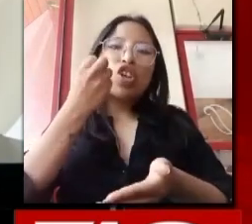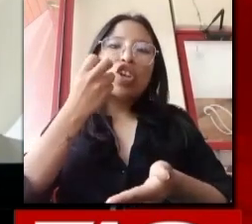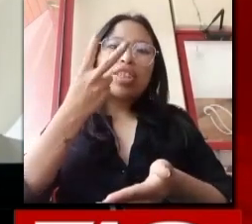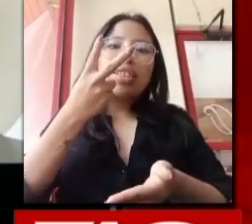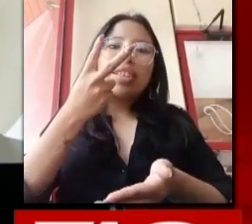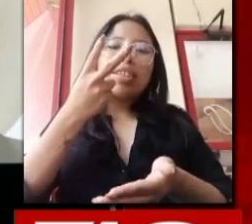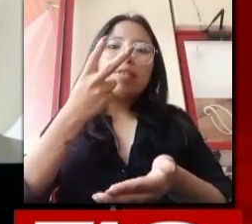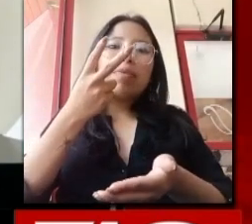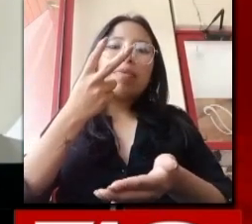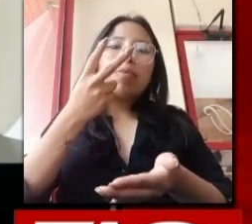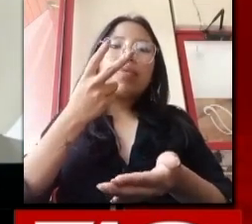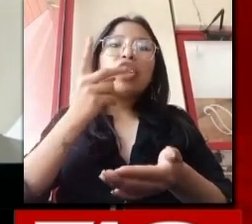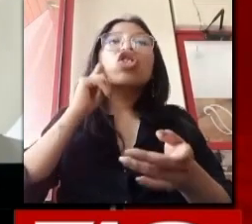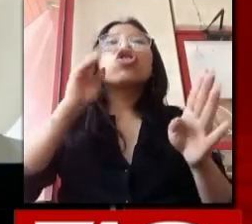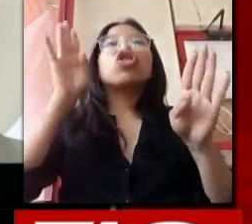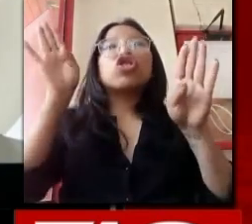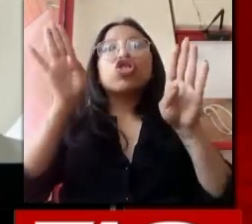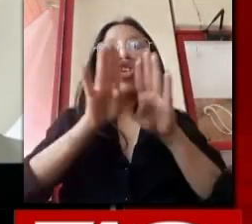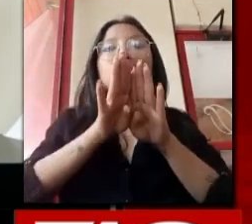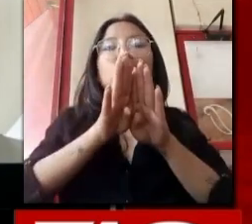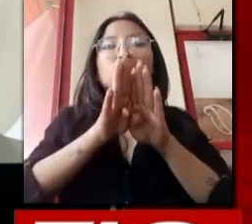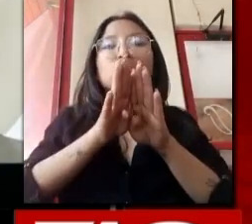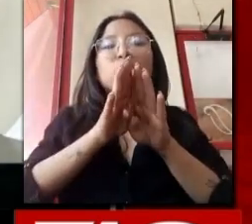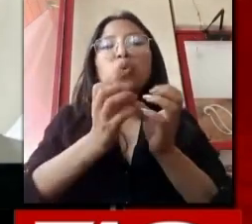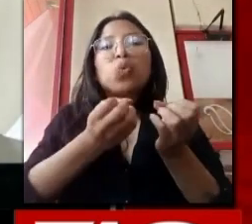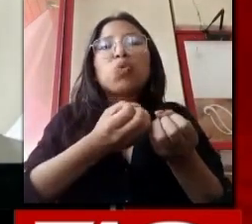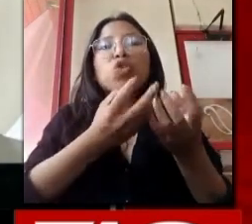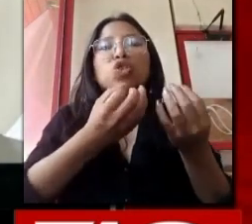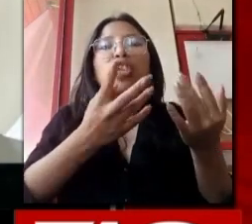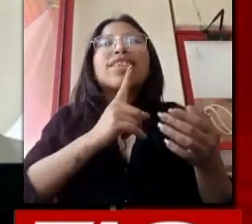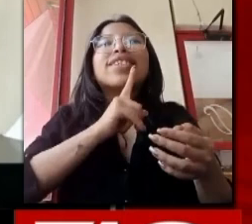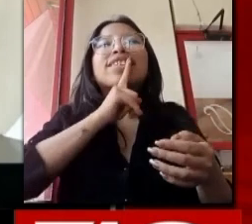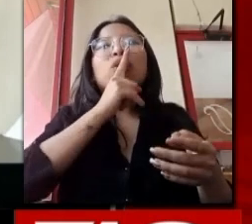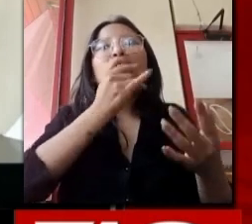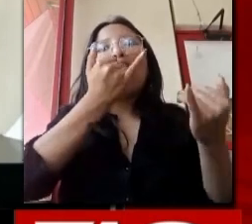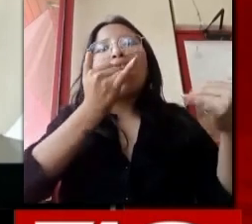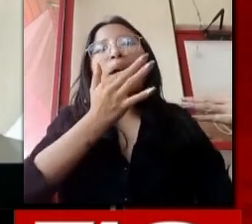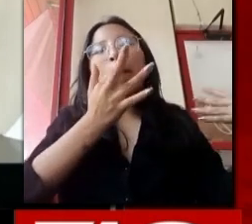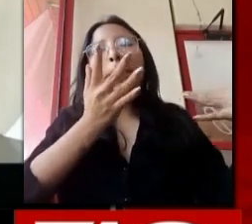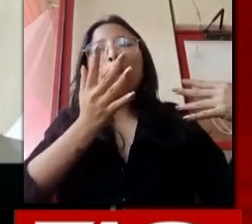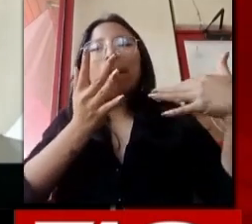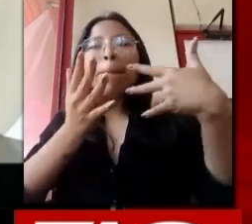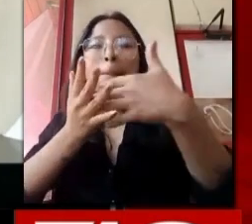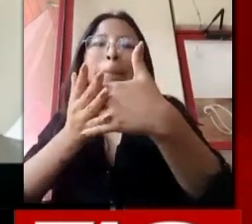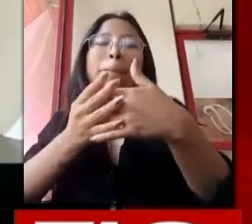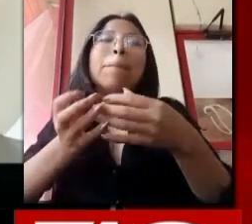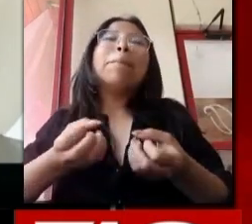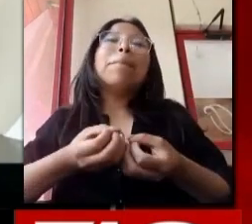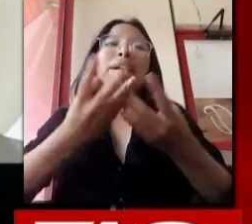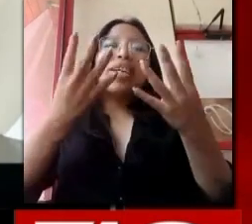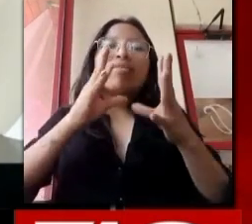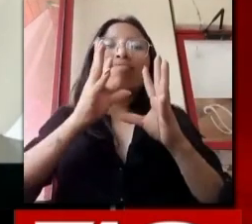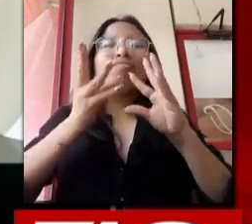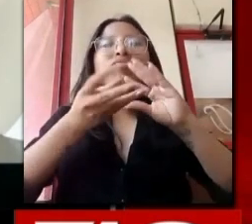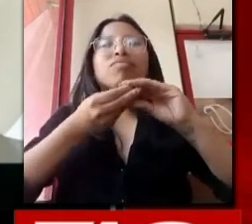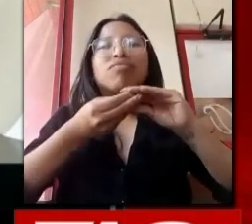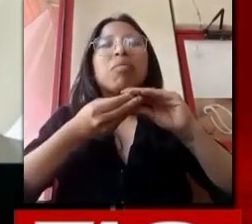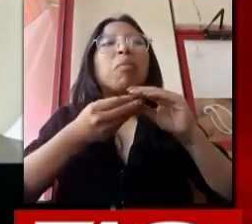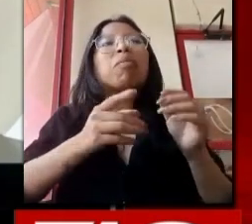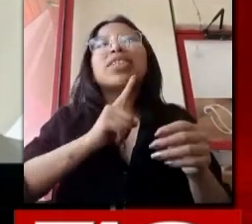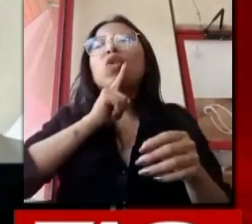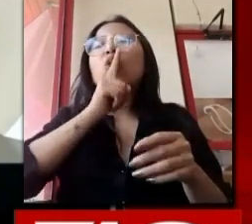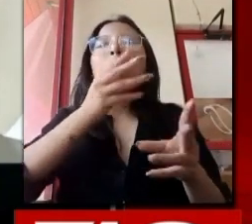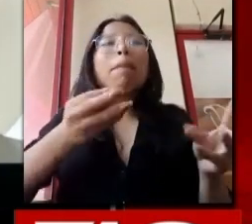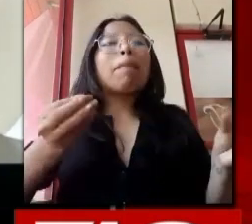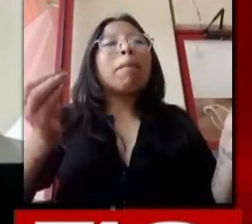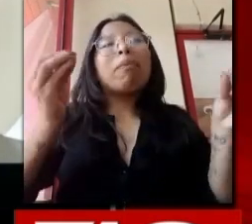sordas que... con esto último tenemos ya, digamos, aproximadamente más seguramente no tenemos un